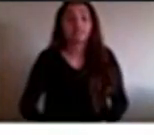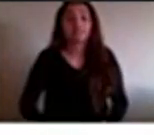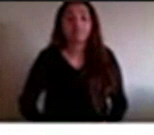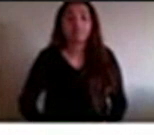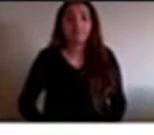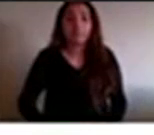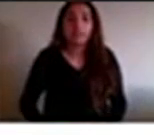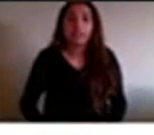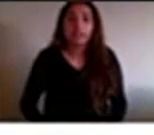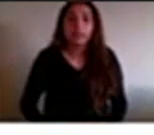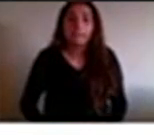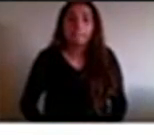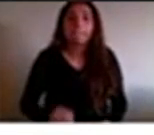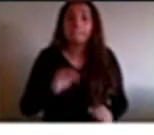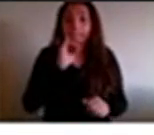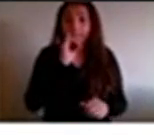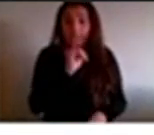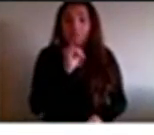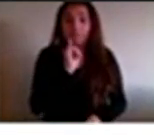justamente,